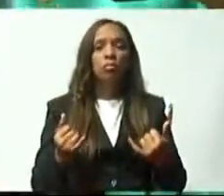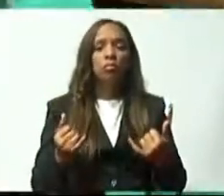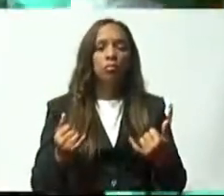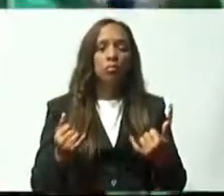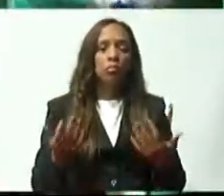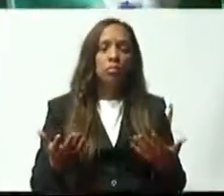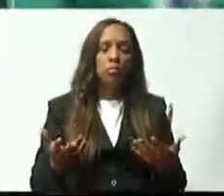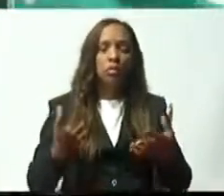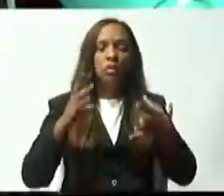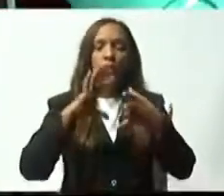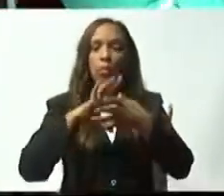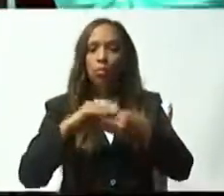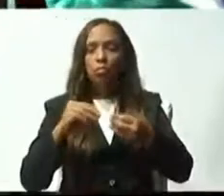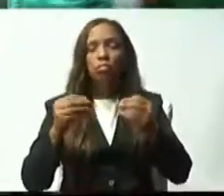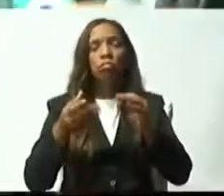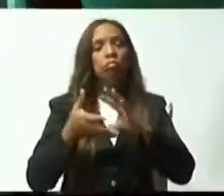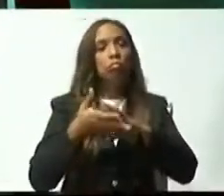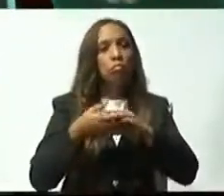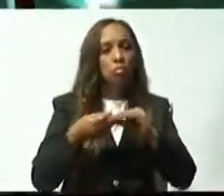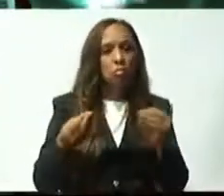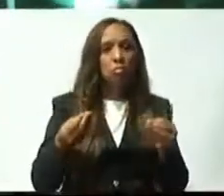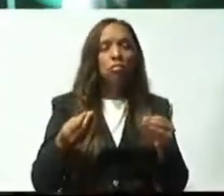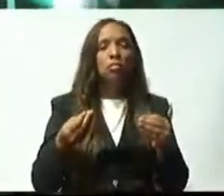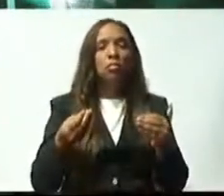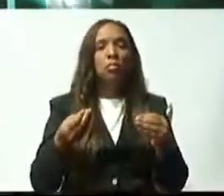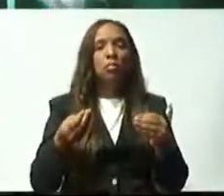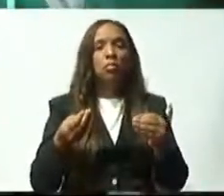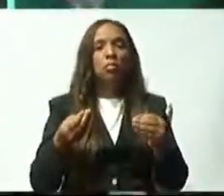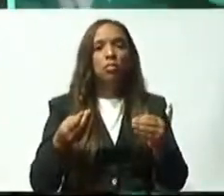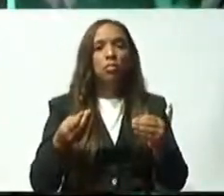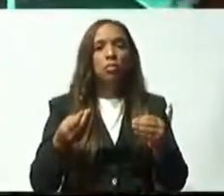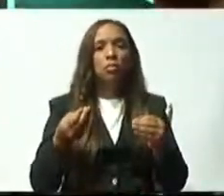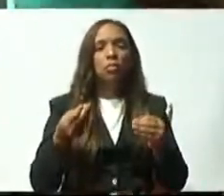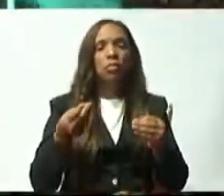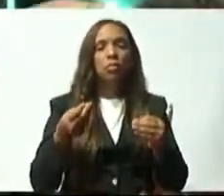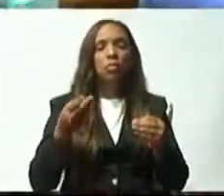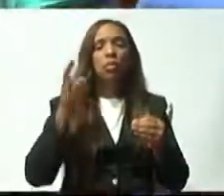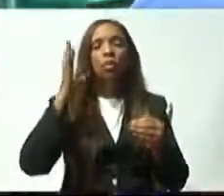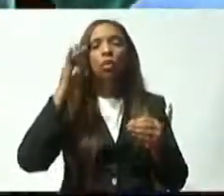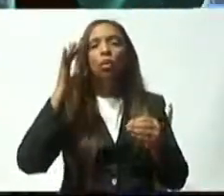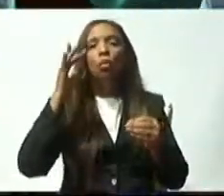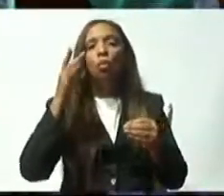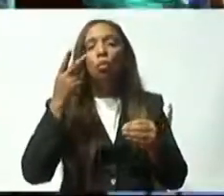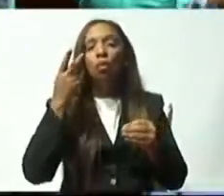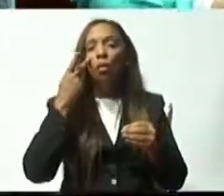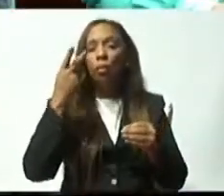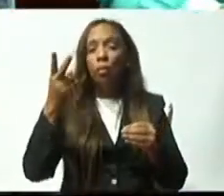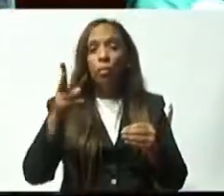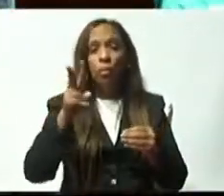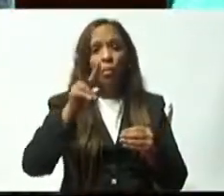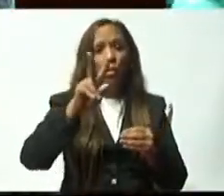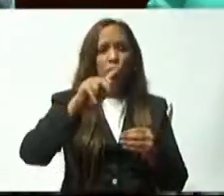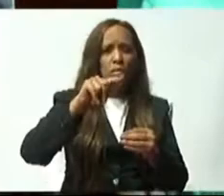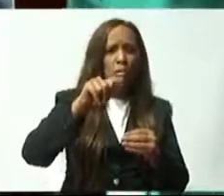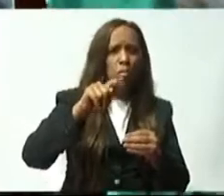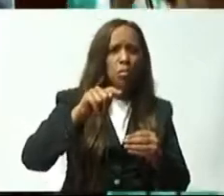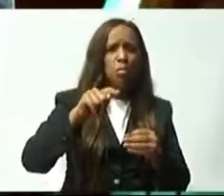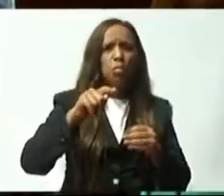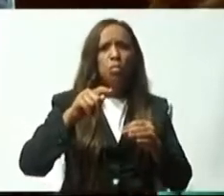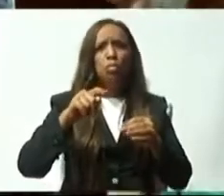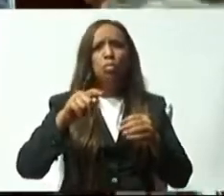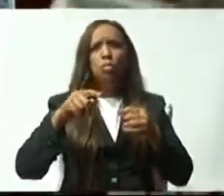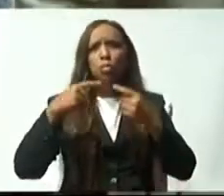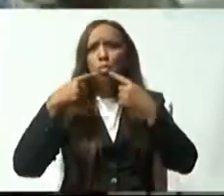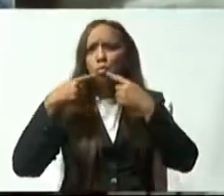Digo en los medios de comunicación porque todavía no he recibido ningún tipo